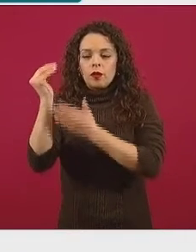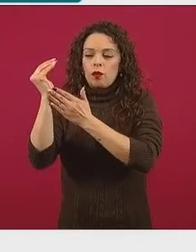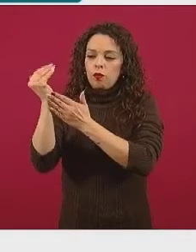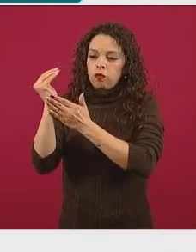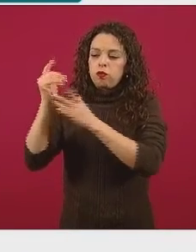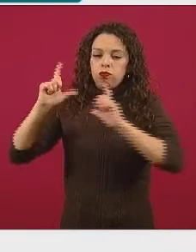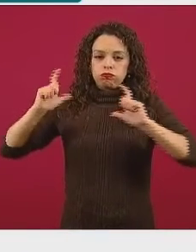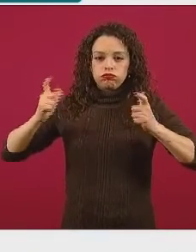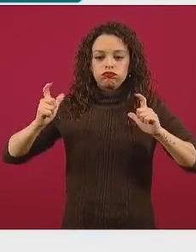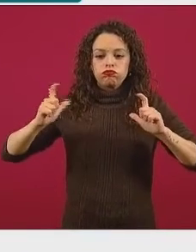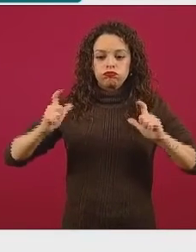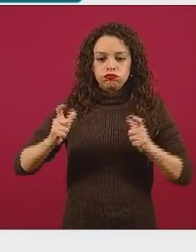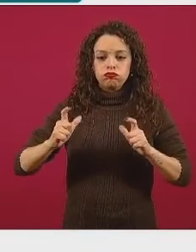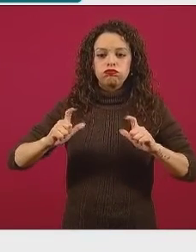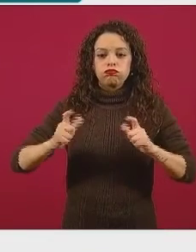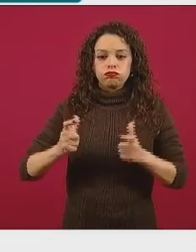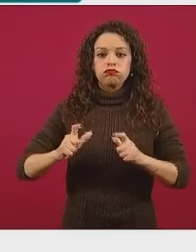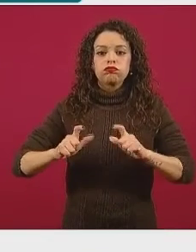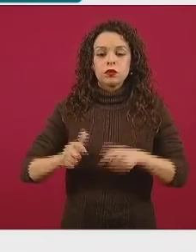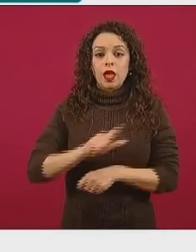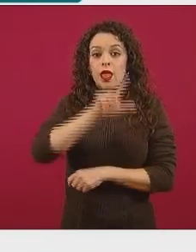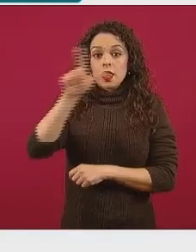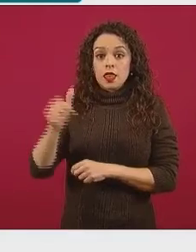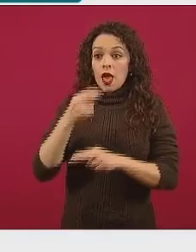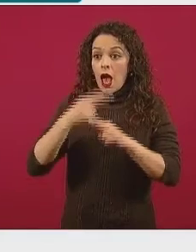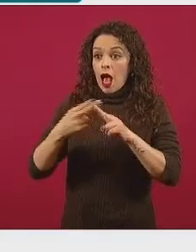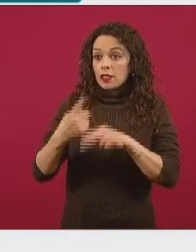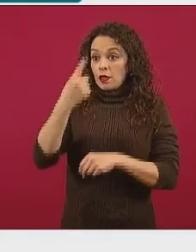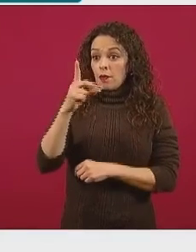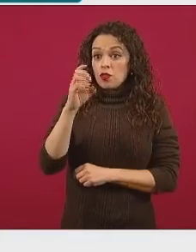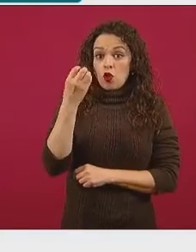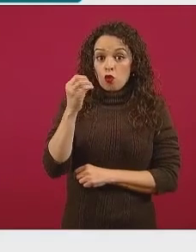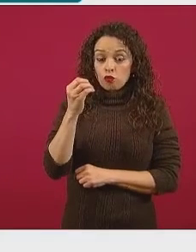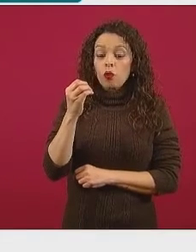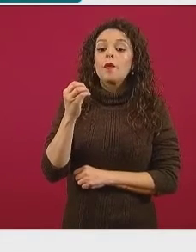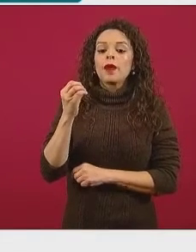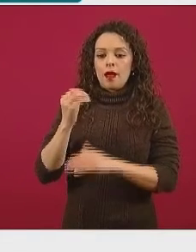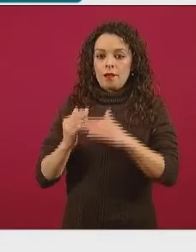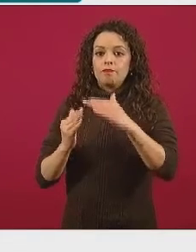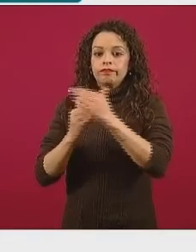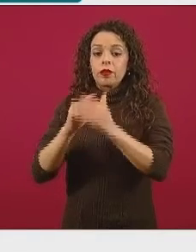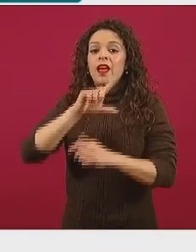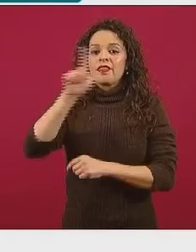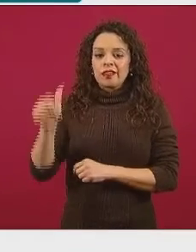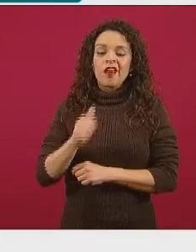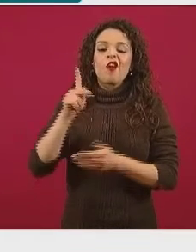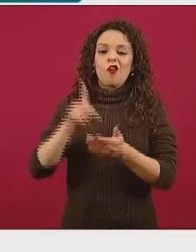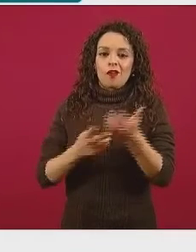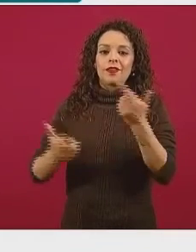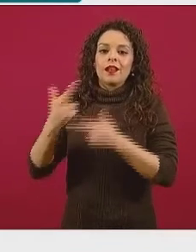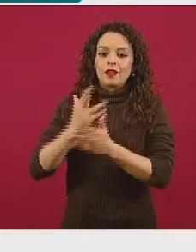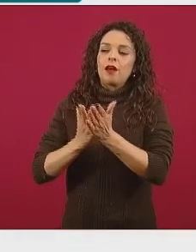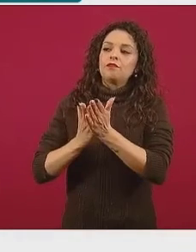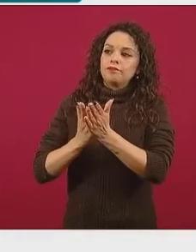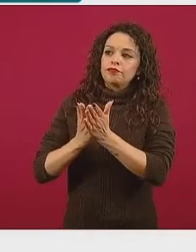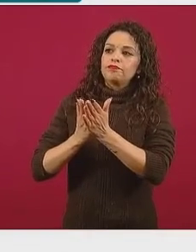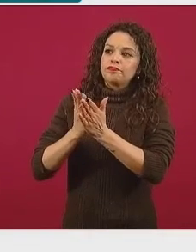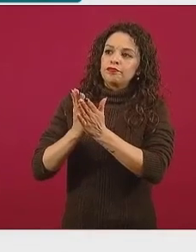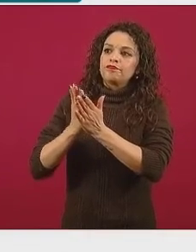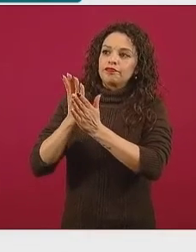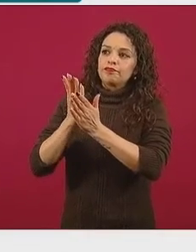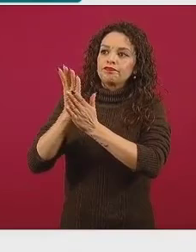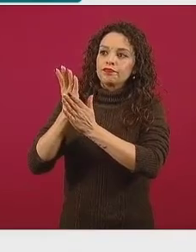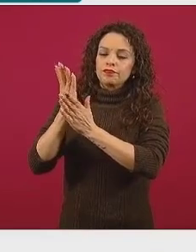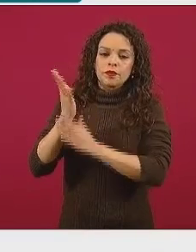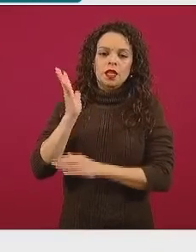mínimo local de hasta el 1 de octubre, y después hemos tenido esta tendencia a la alza. Como hemos comentado